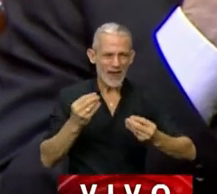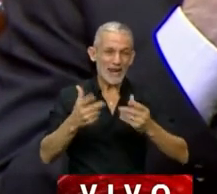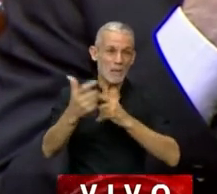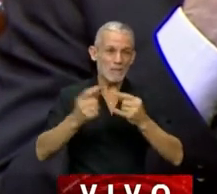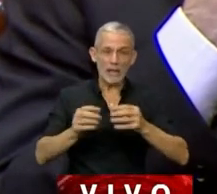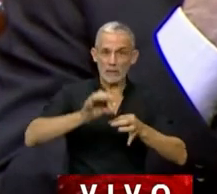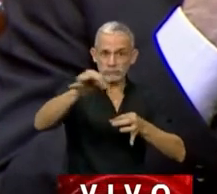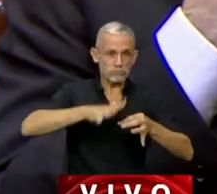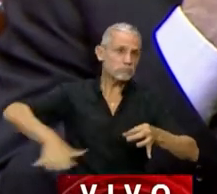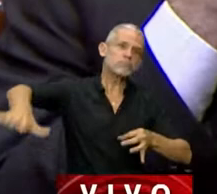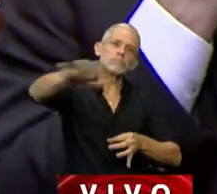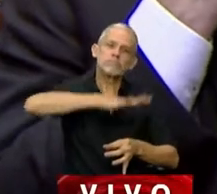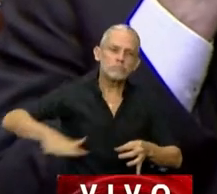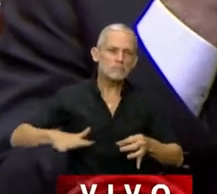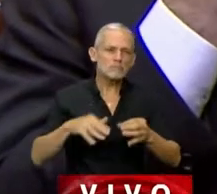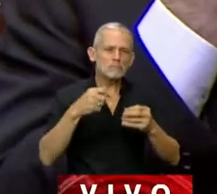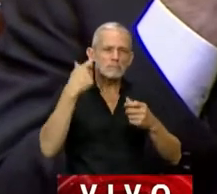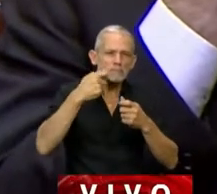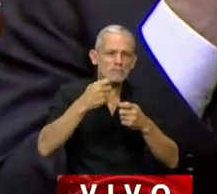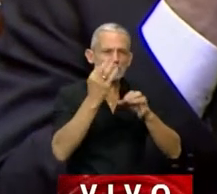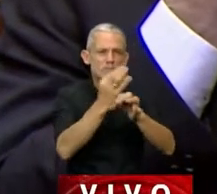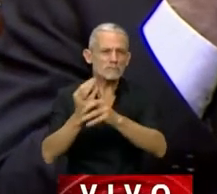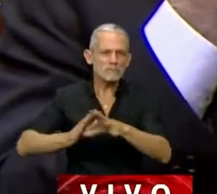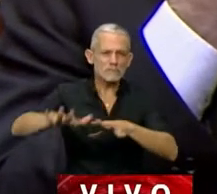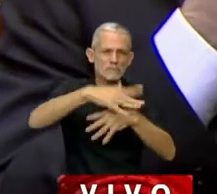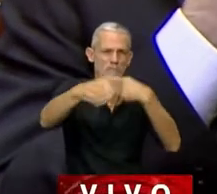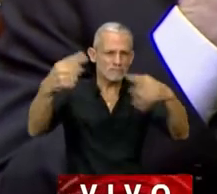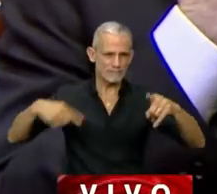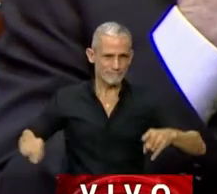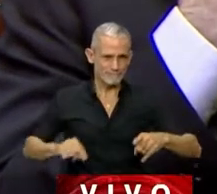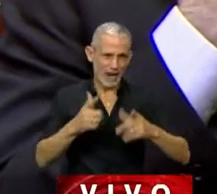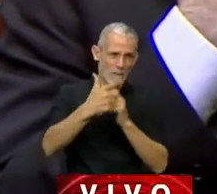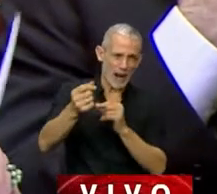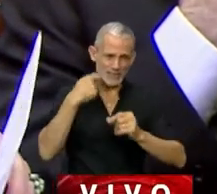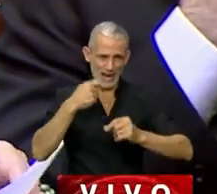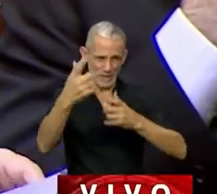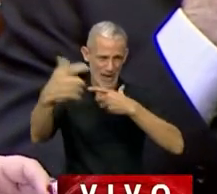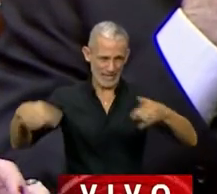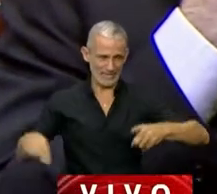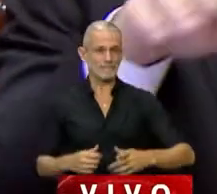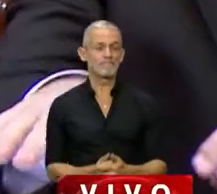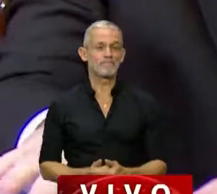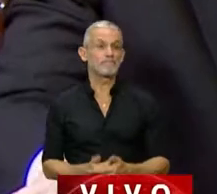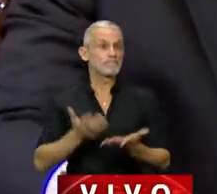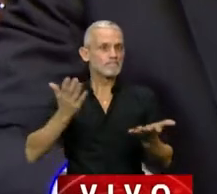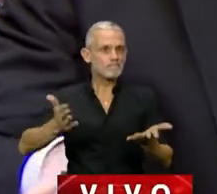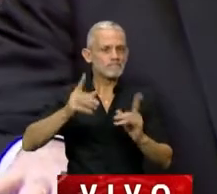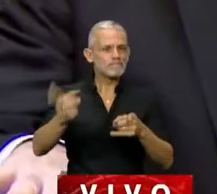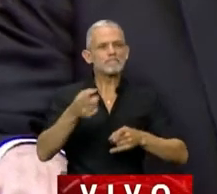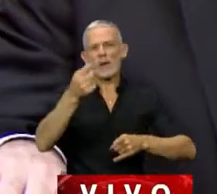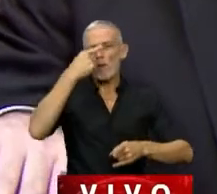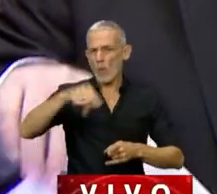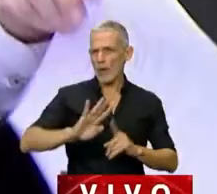al tamaño poblacional de las distintas especies. Señor presidente, al mismo tiempo y